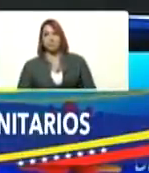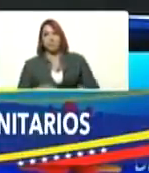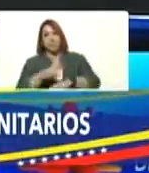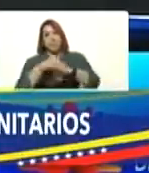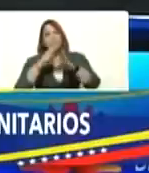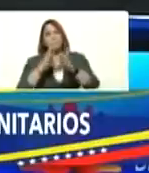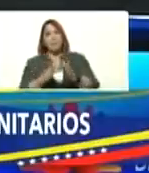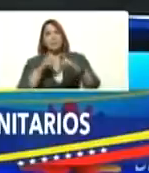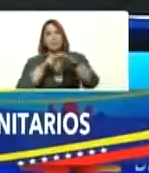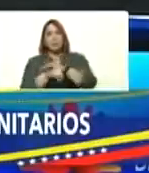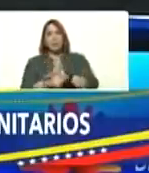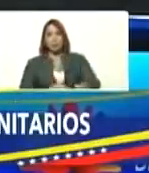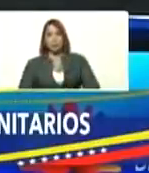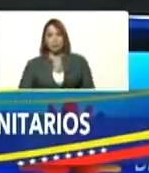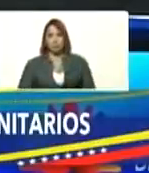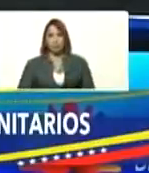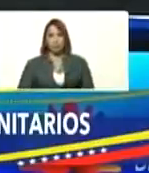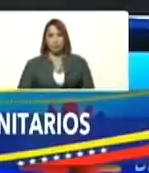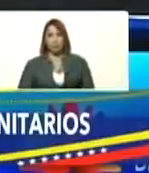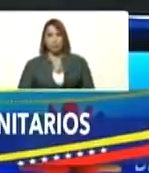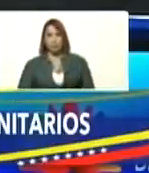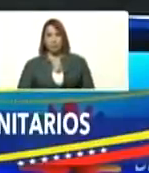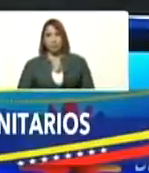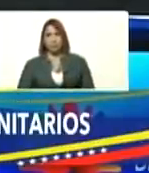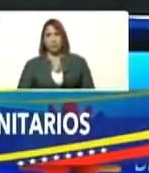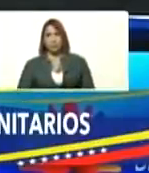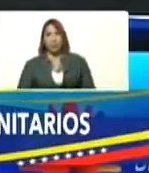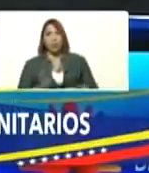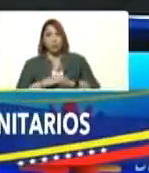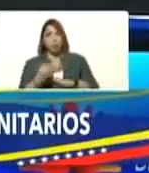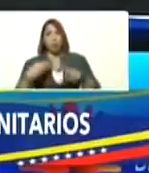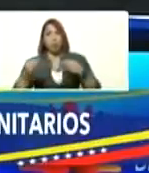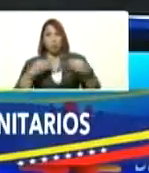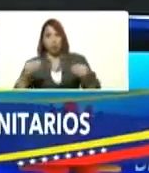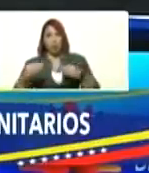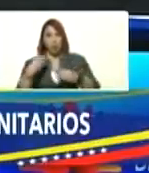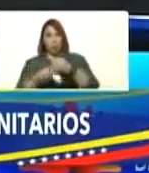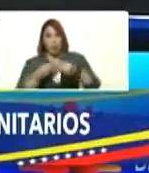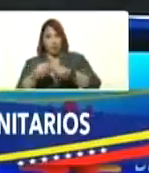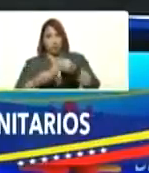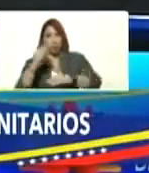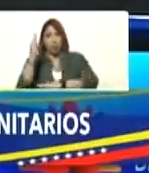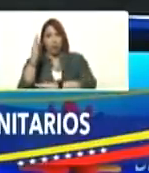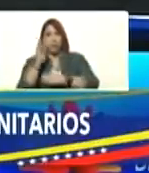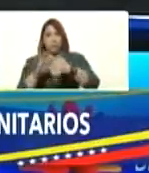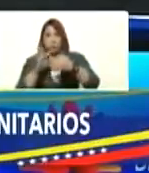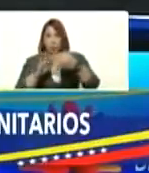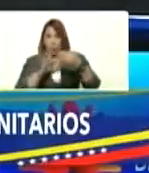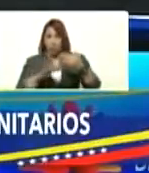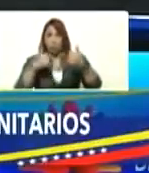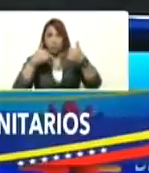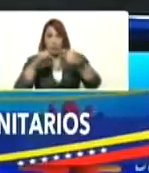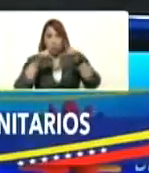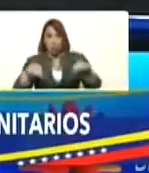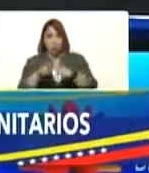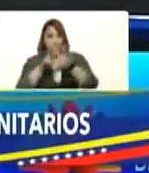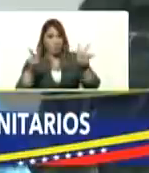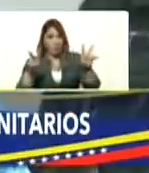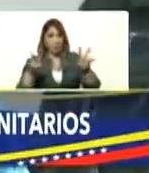Ministra de Interior. Bueno, porque el modelo que ella había aplicado en Lara estaba funcionando muy bien, de los cuadrantes de